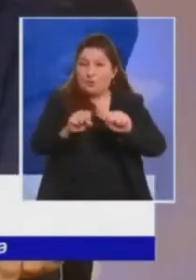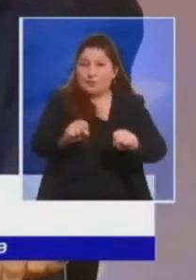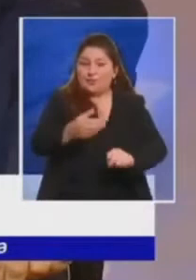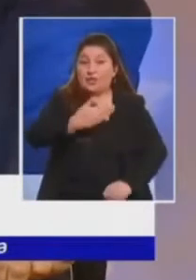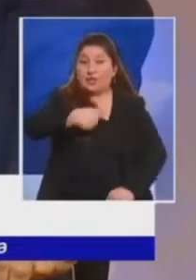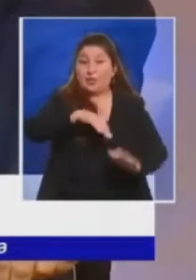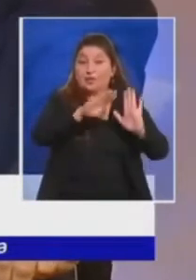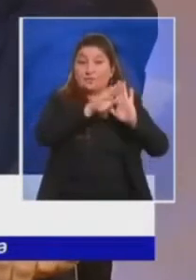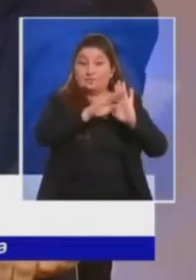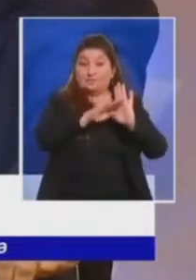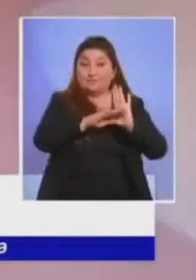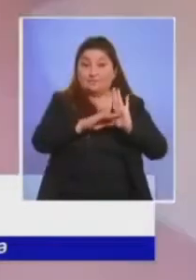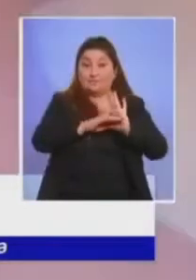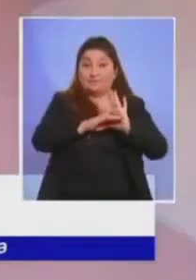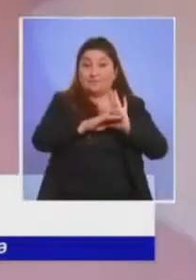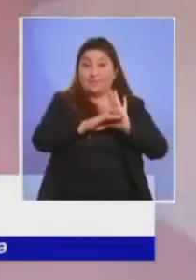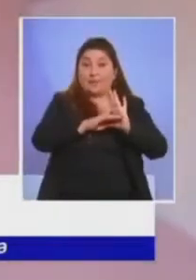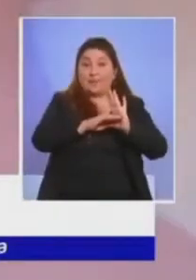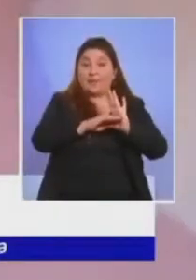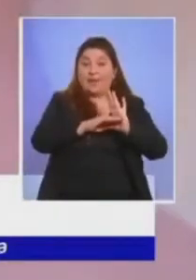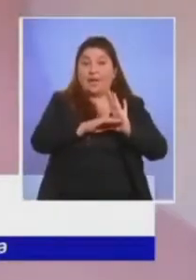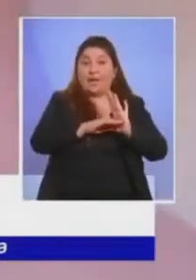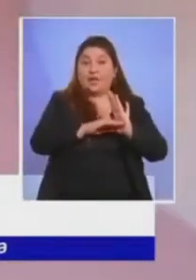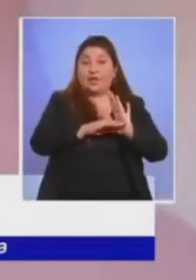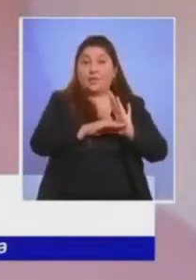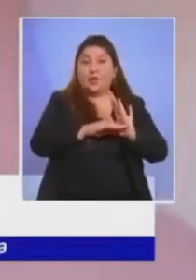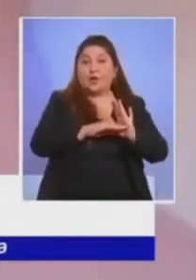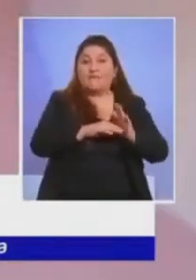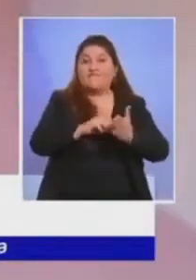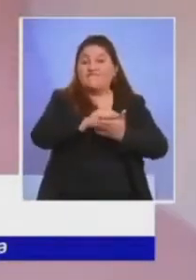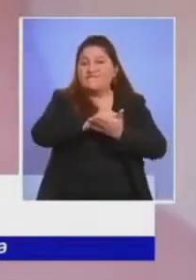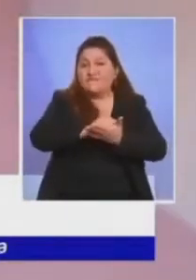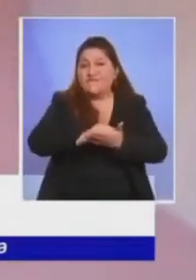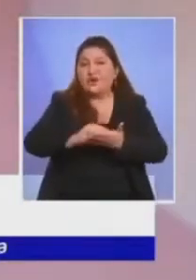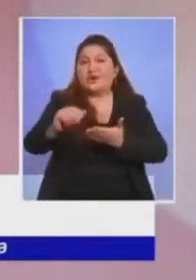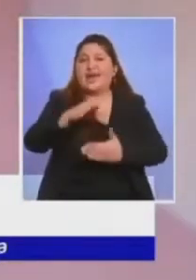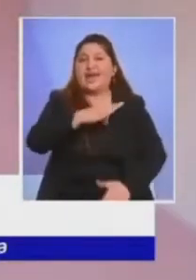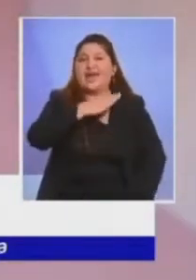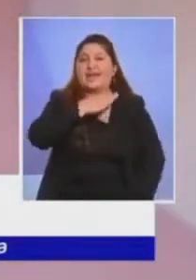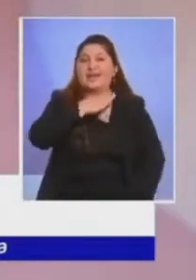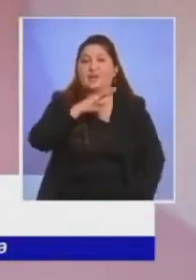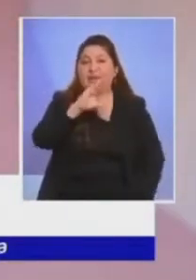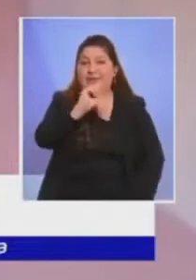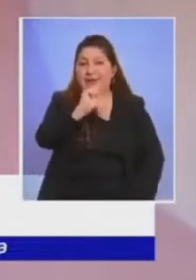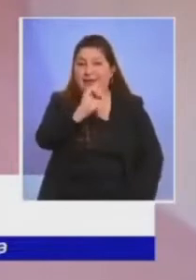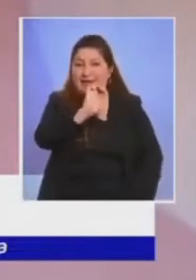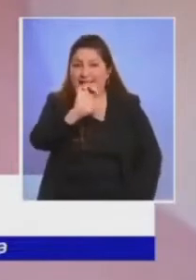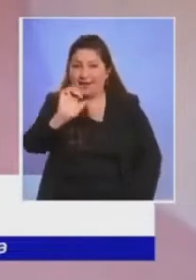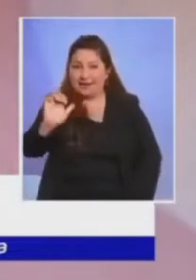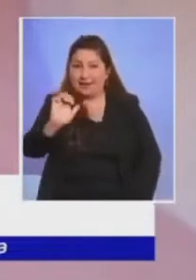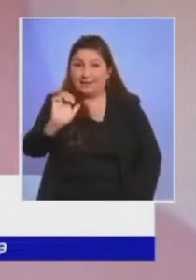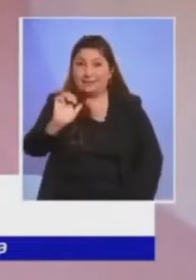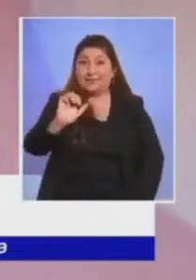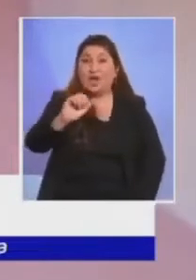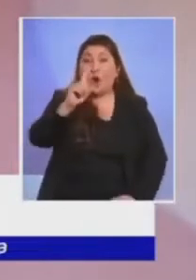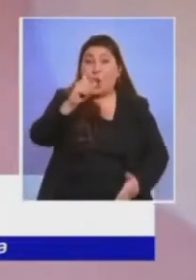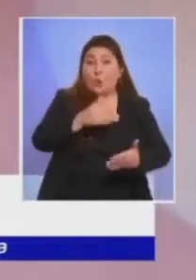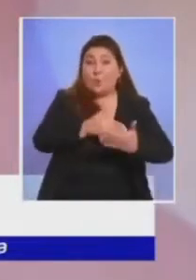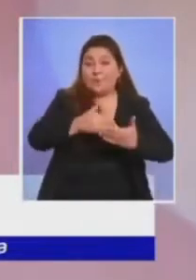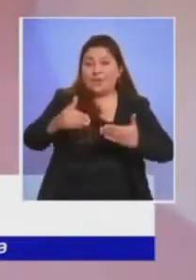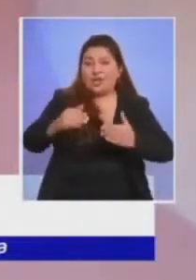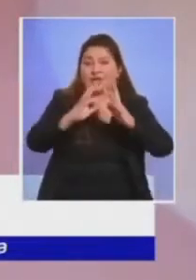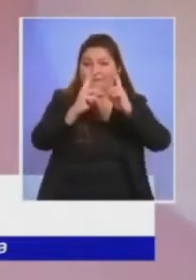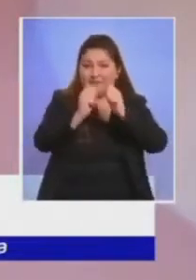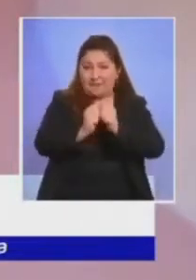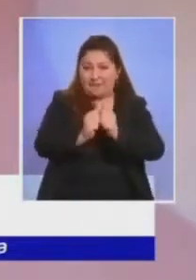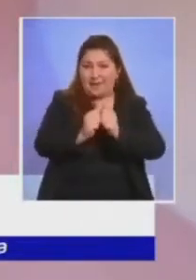condonación de la deuda del CAE, una mala política pública que hoy día tiene endeudadas a más de 1 millón de familias, en donde muchos